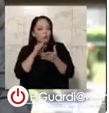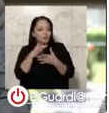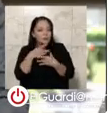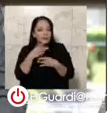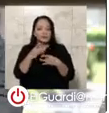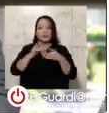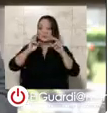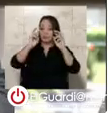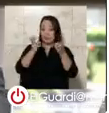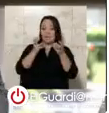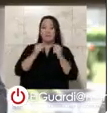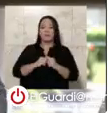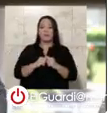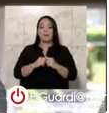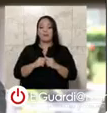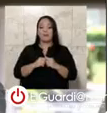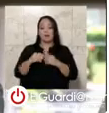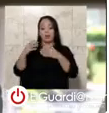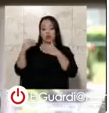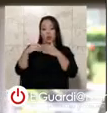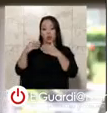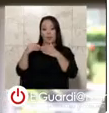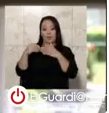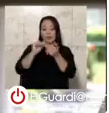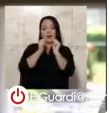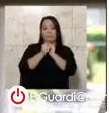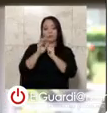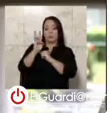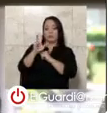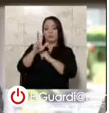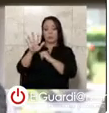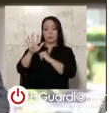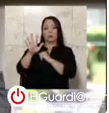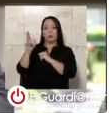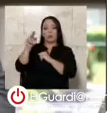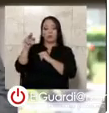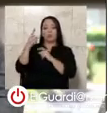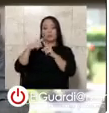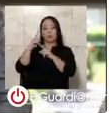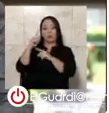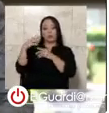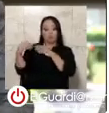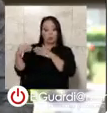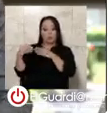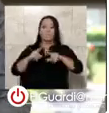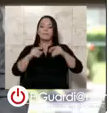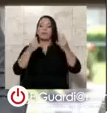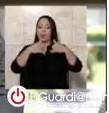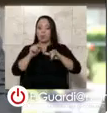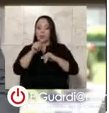en el tema de la cartera, que es en dólares, se usa un tipo de cambio de 635 colones por dólar. Aún así, con